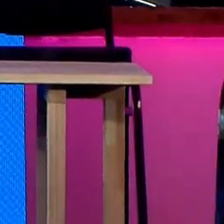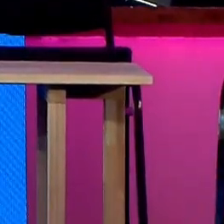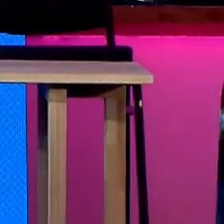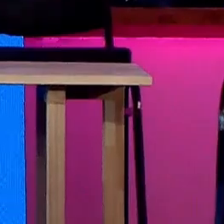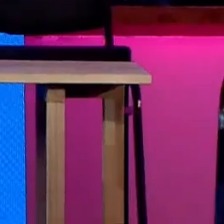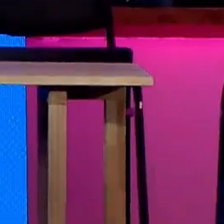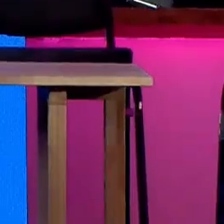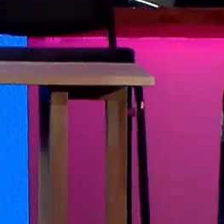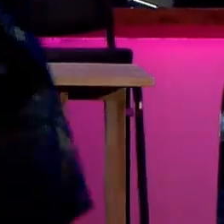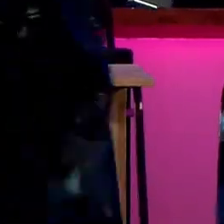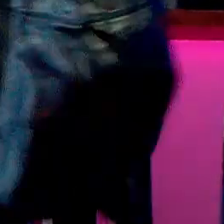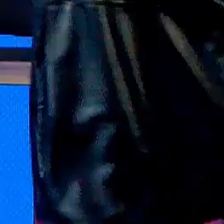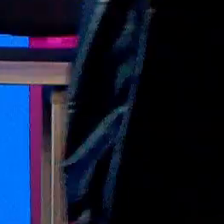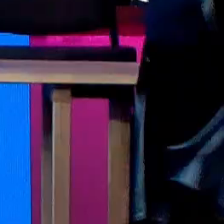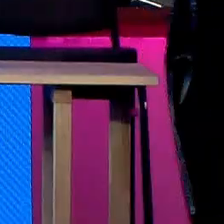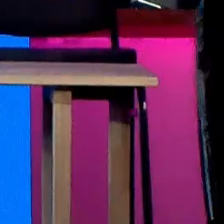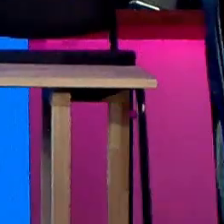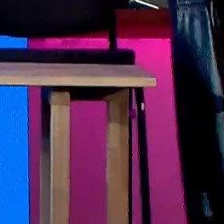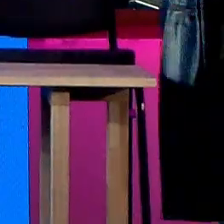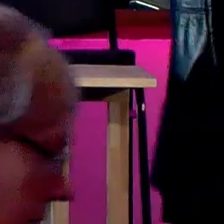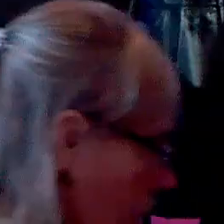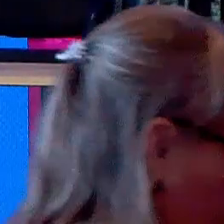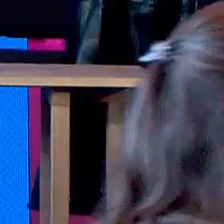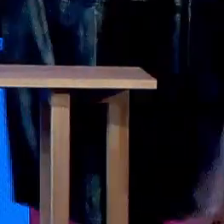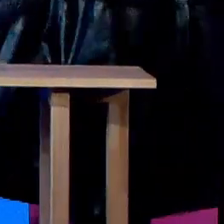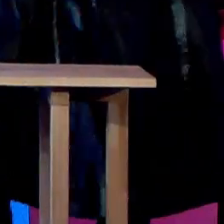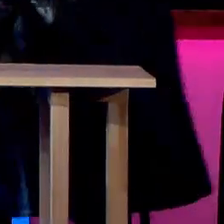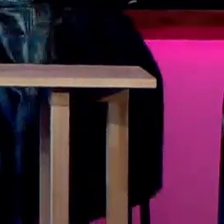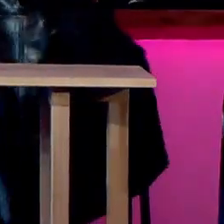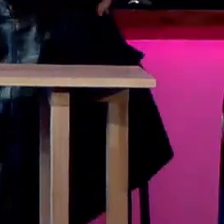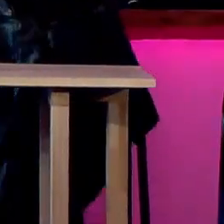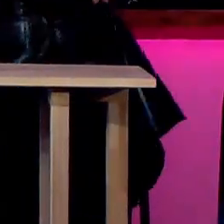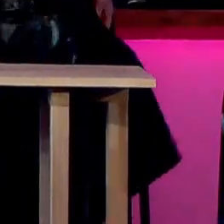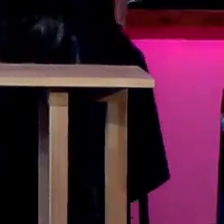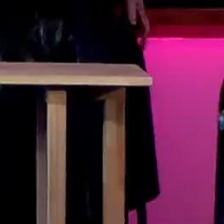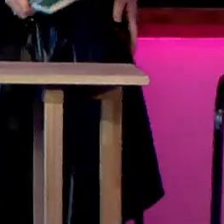equipo de lengua de Ceibal. ¿Qué? Y finalmente a Leticia Albizu.